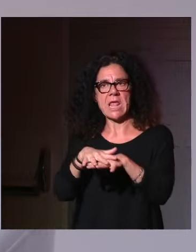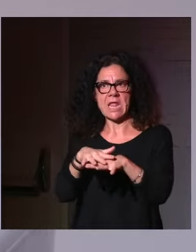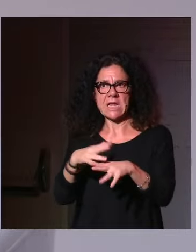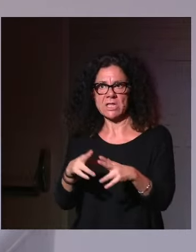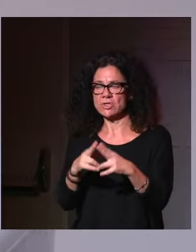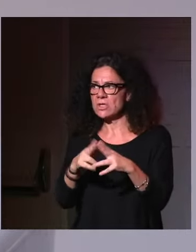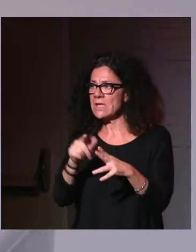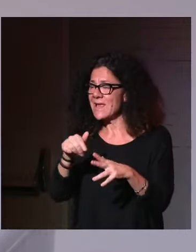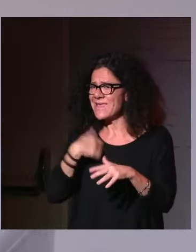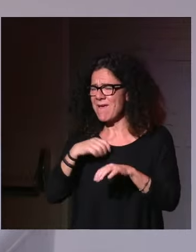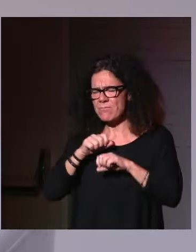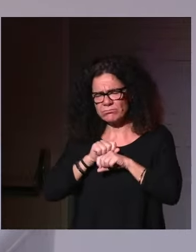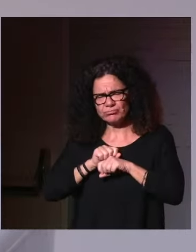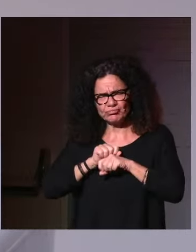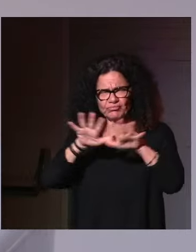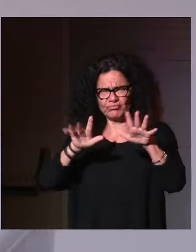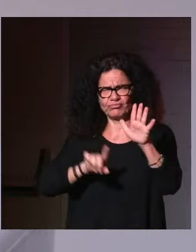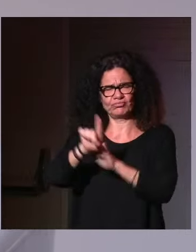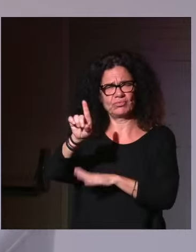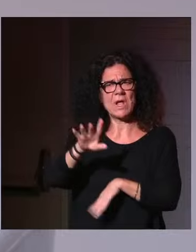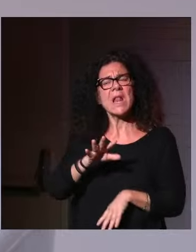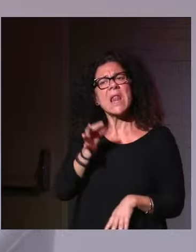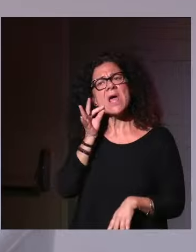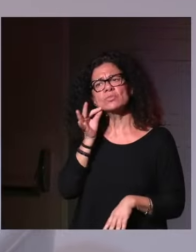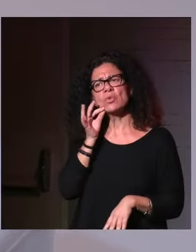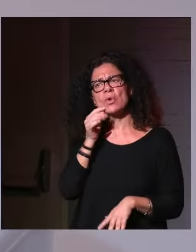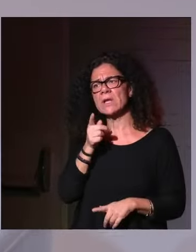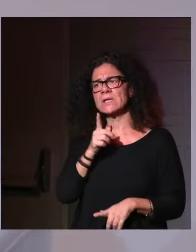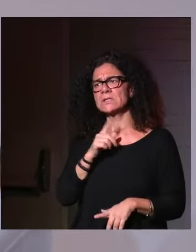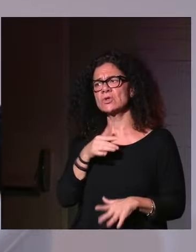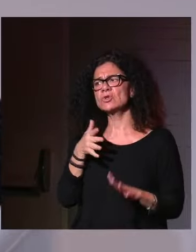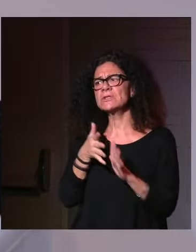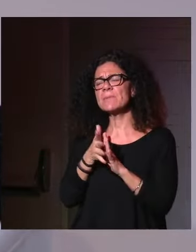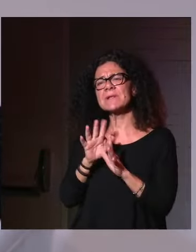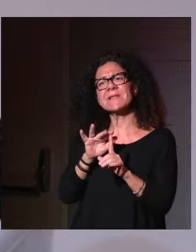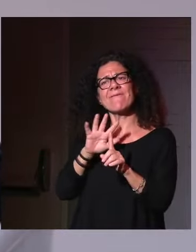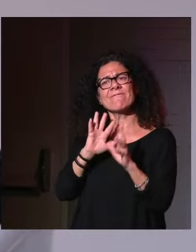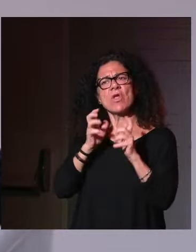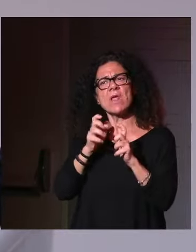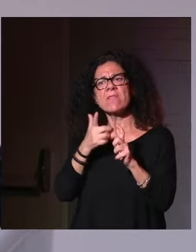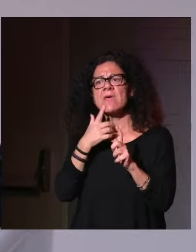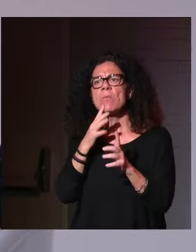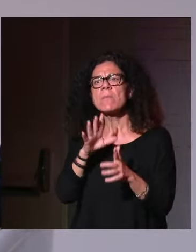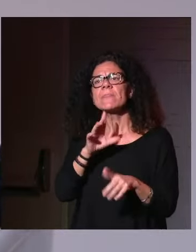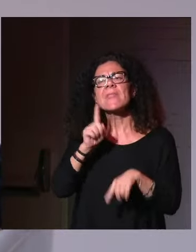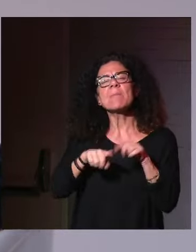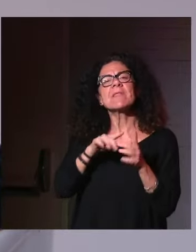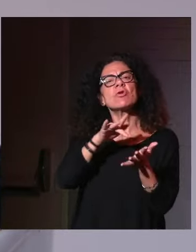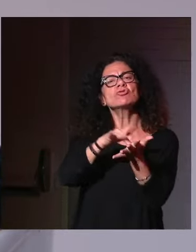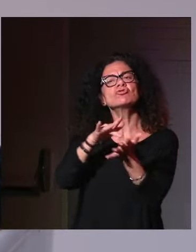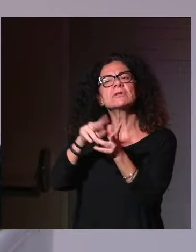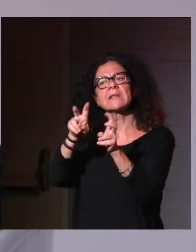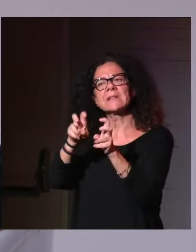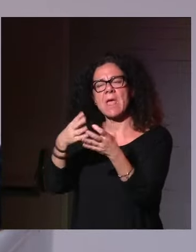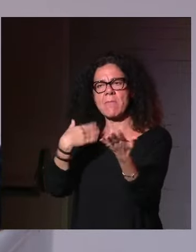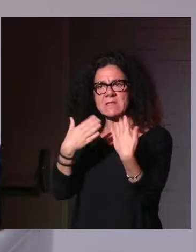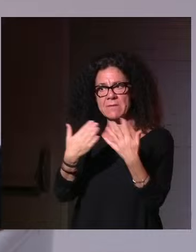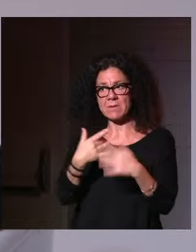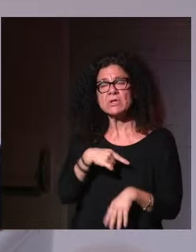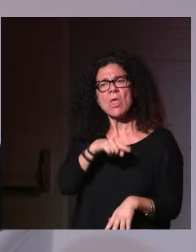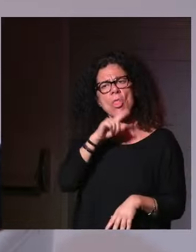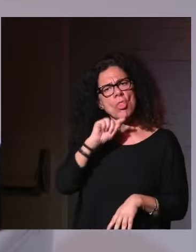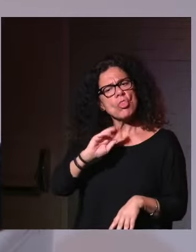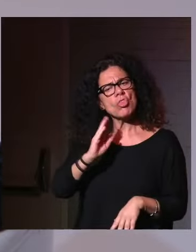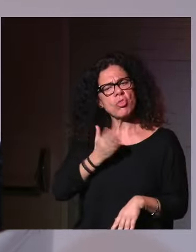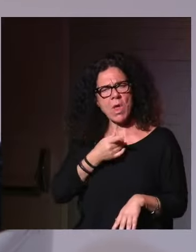fue brutal o sea las mujeres no recibimos siempre experiencia en función de Qué temas toquemos es importante y duele mucho